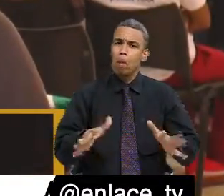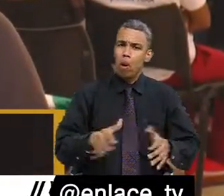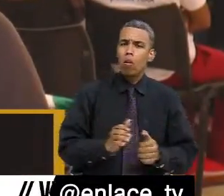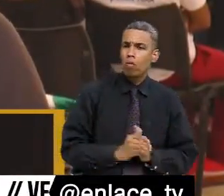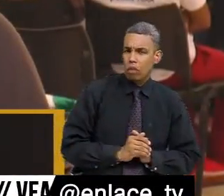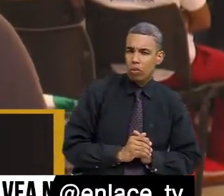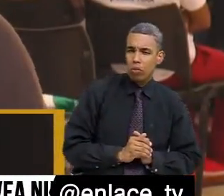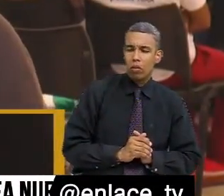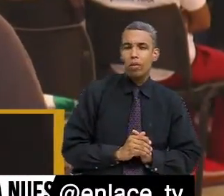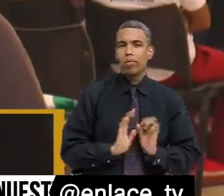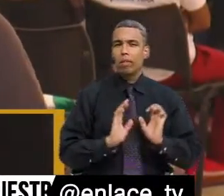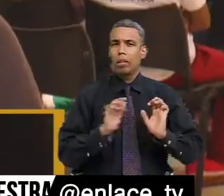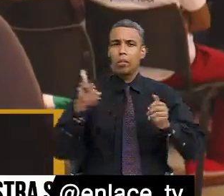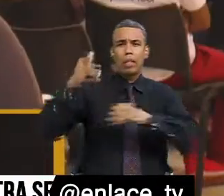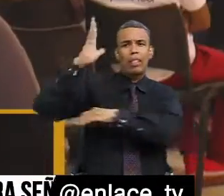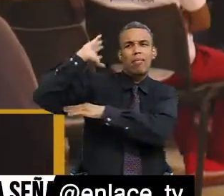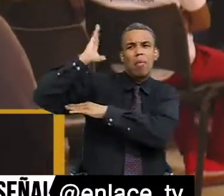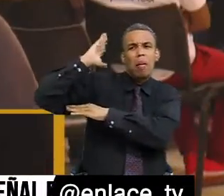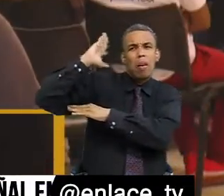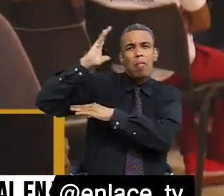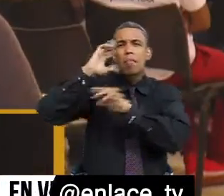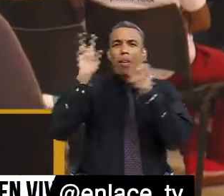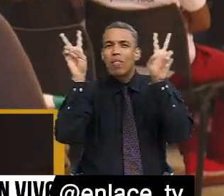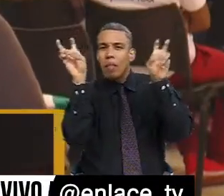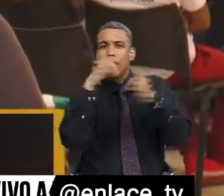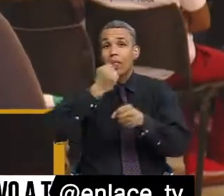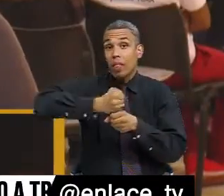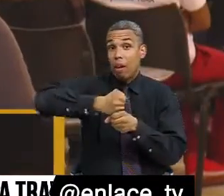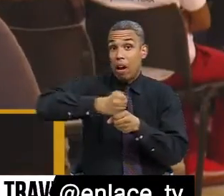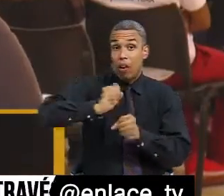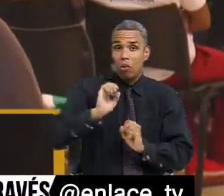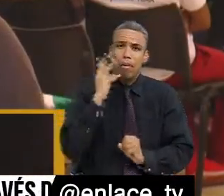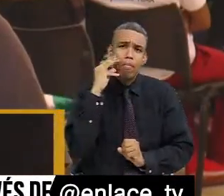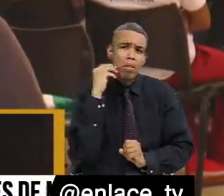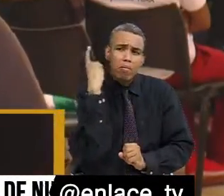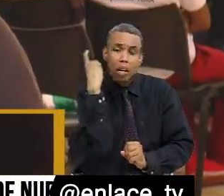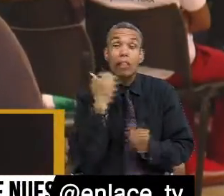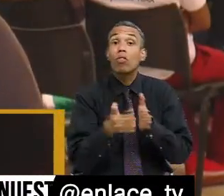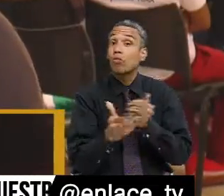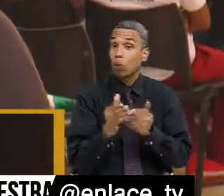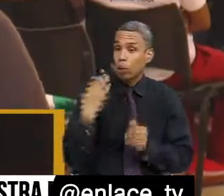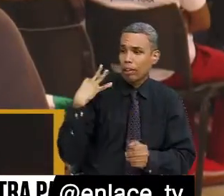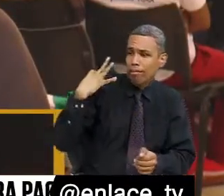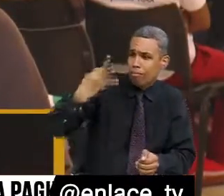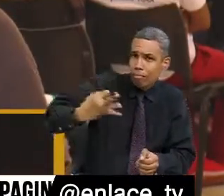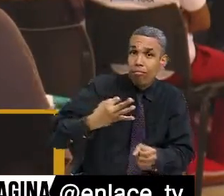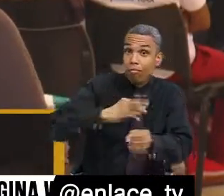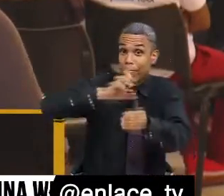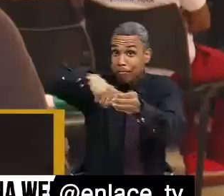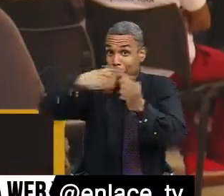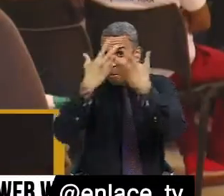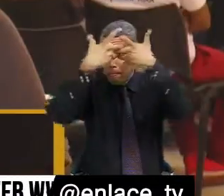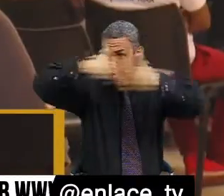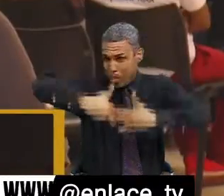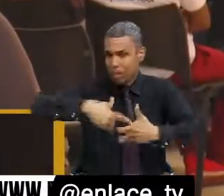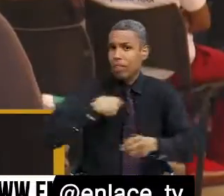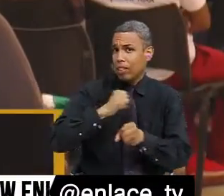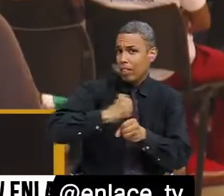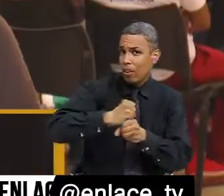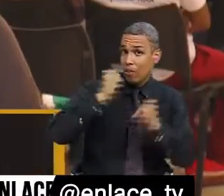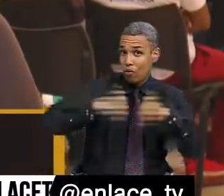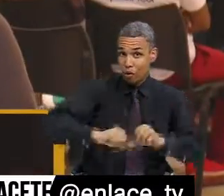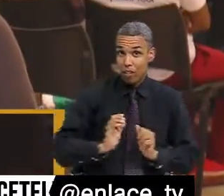25-30% del tema del primer empleo. Hoy requerimos de nuevo la invitación al sector privado y al público para que juntos aunemos esfuerzos y este